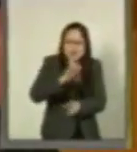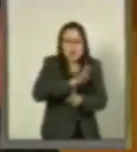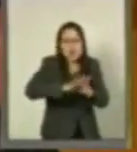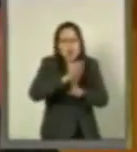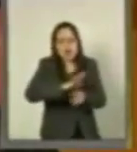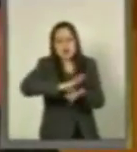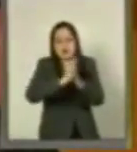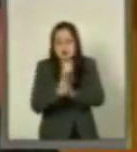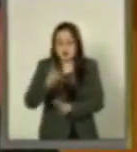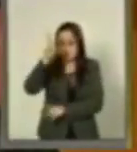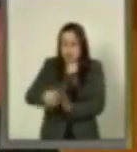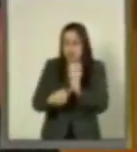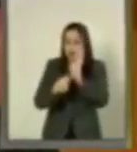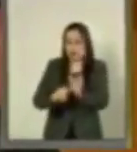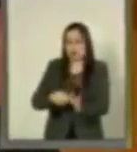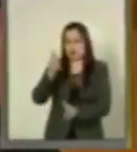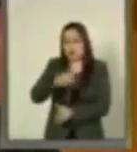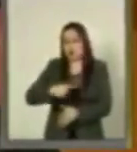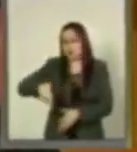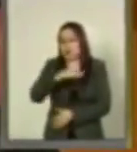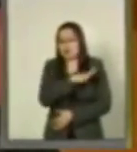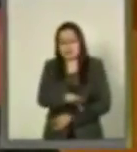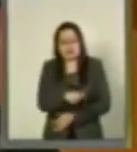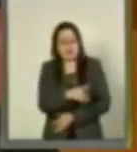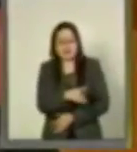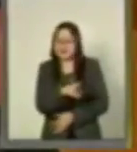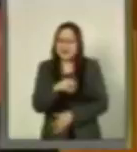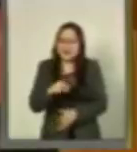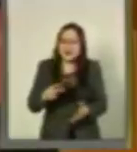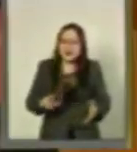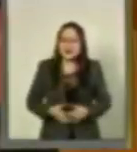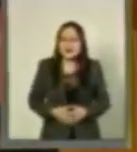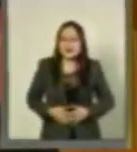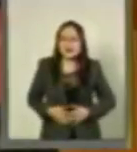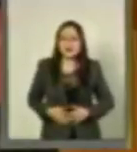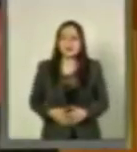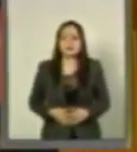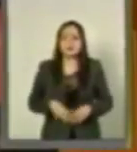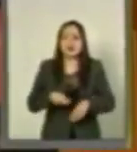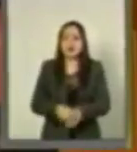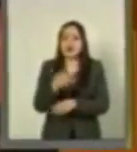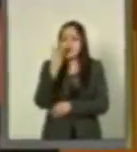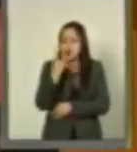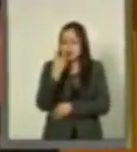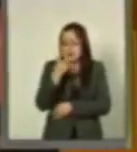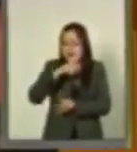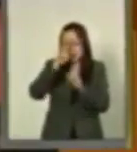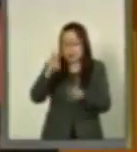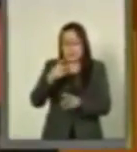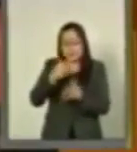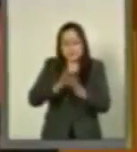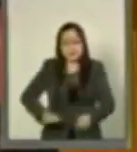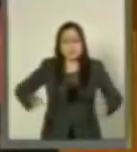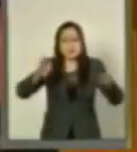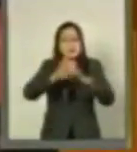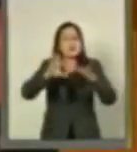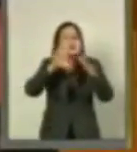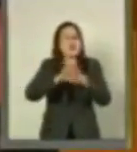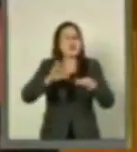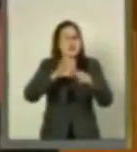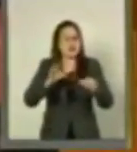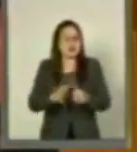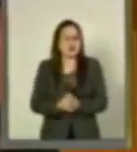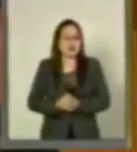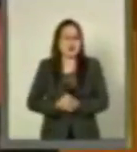pueden menospreciar estas cifras. Y en este contexto es necesario mencionar